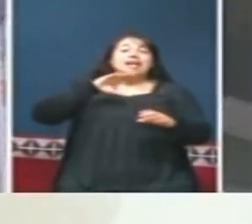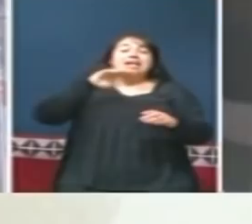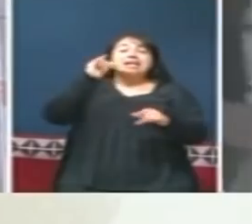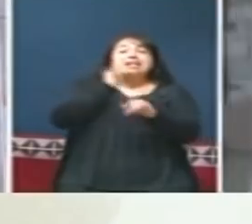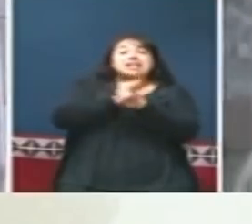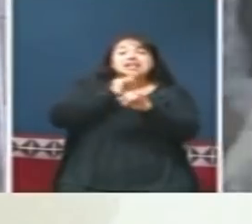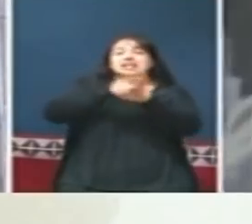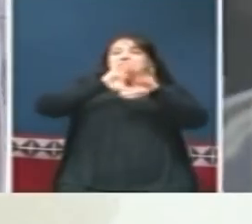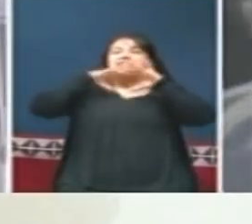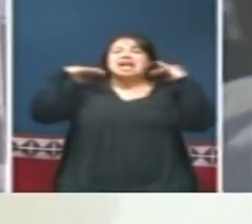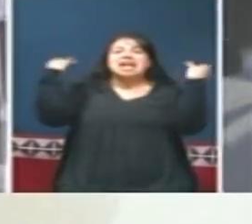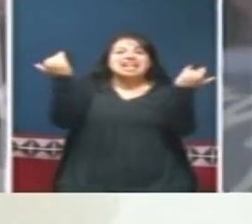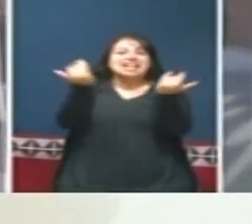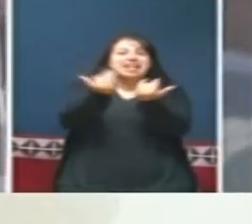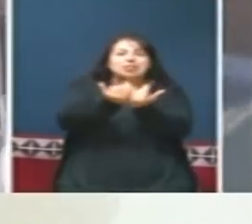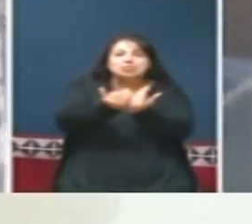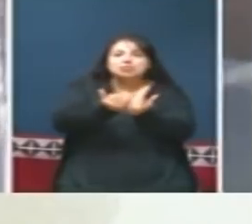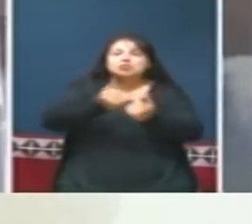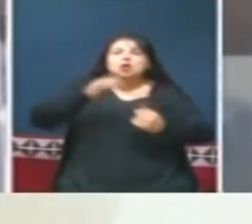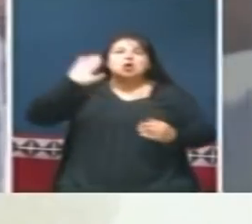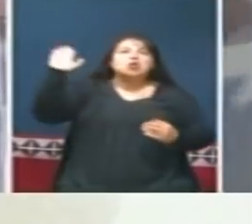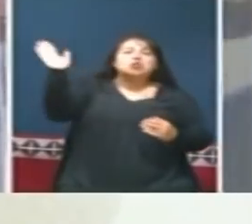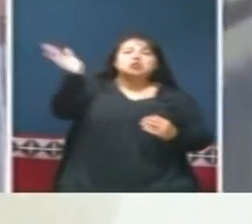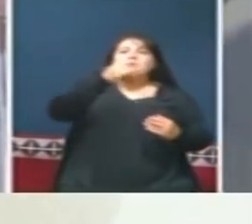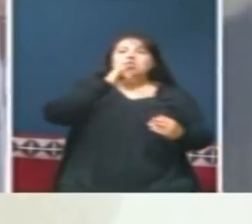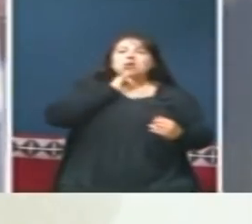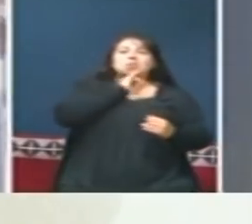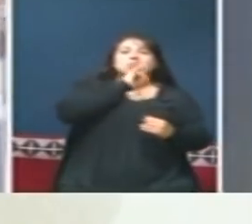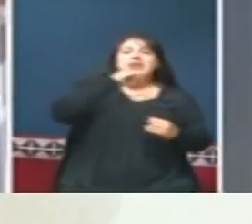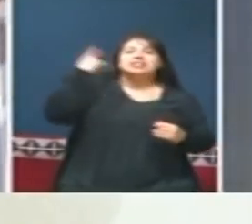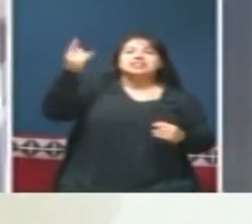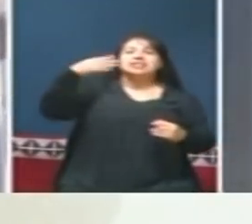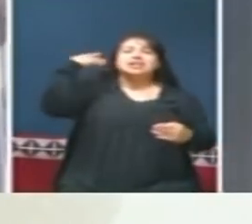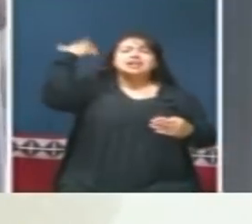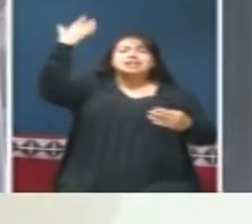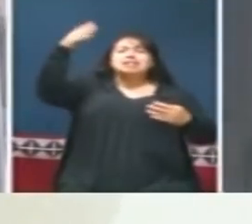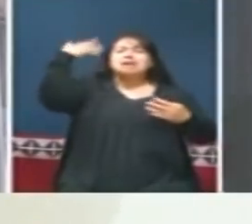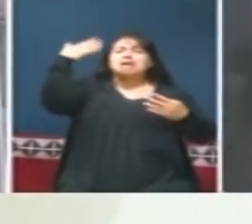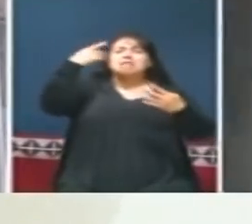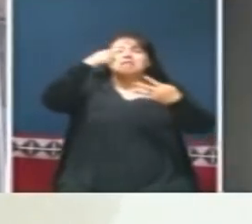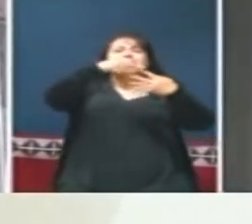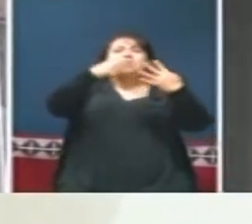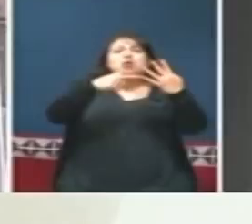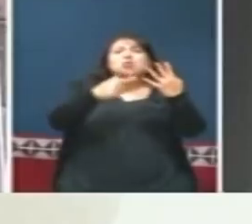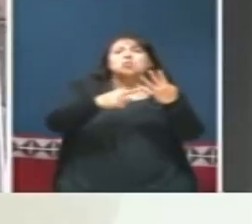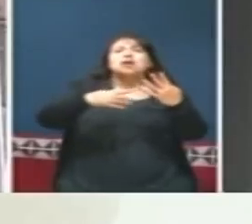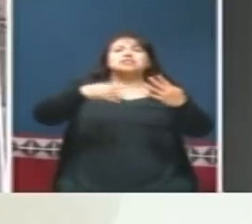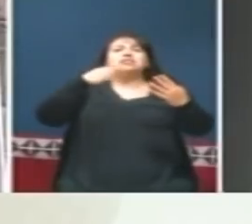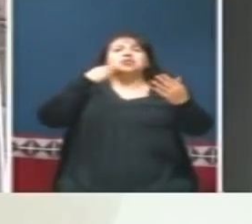mundo hoy pueden decir que vivan los cuatro mártires.